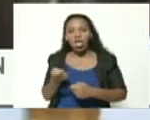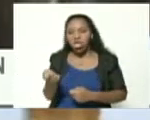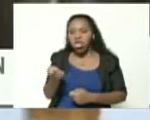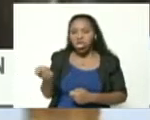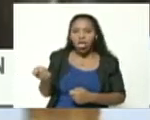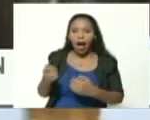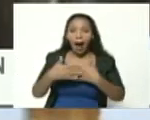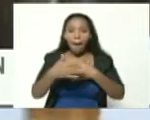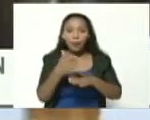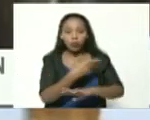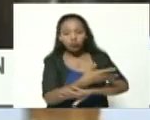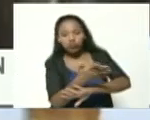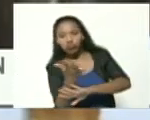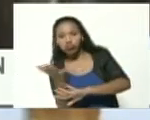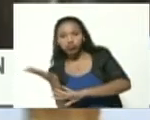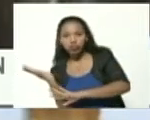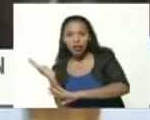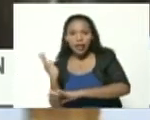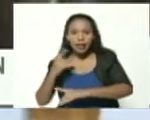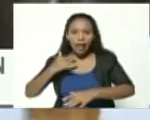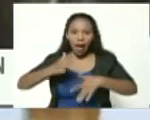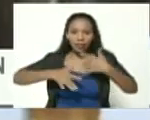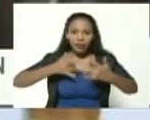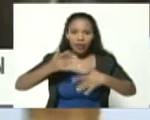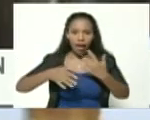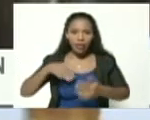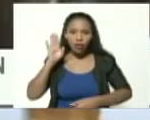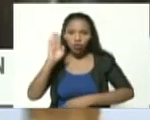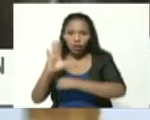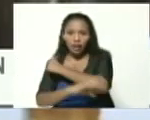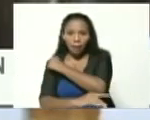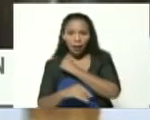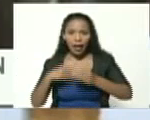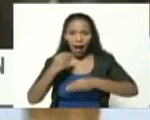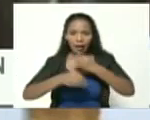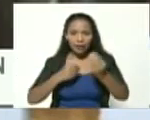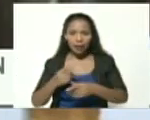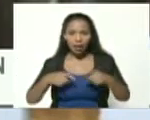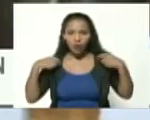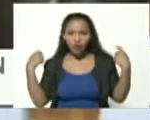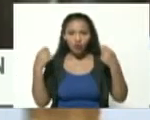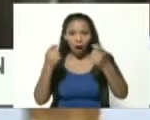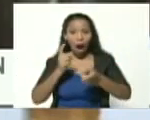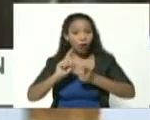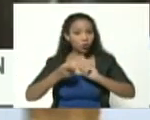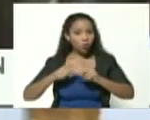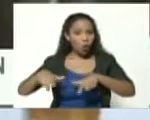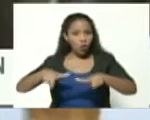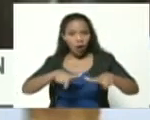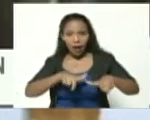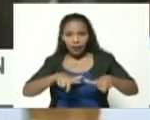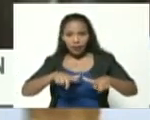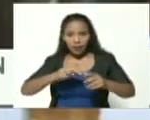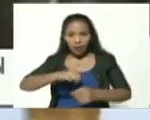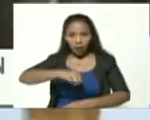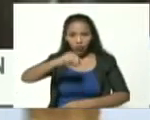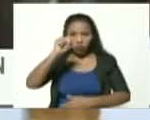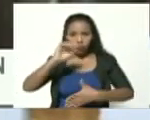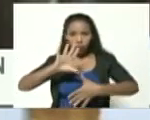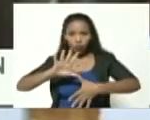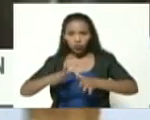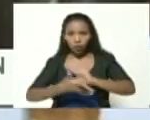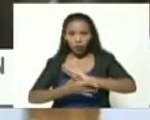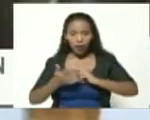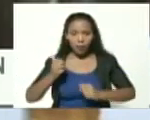de actividades delictivas que gozan del patrocinio de algunas agencias norteamericanas y además